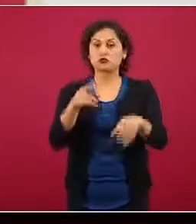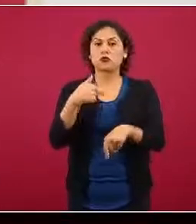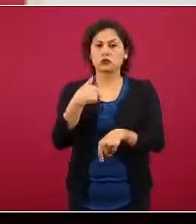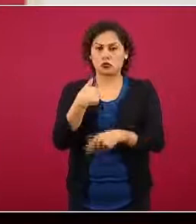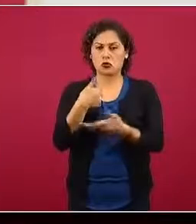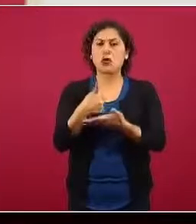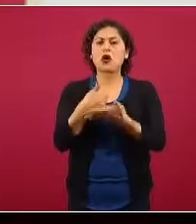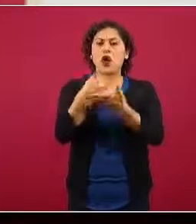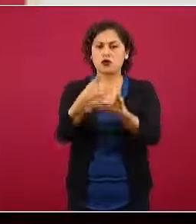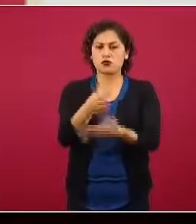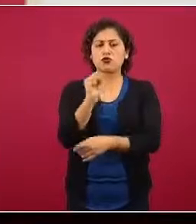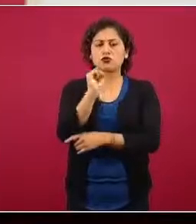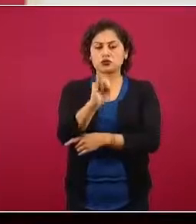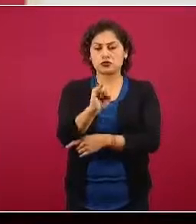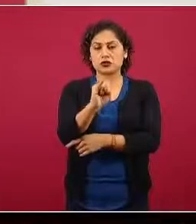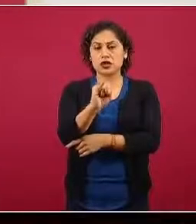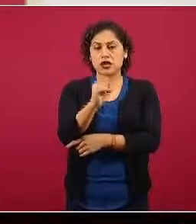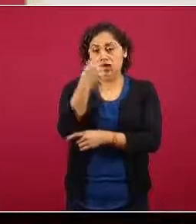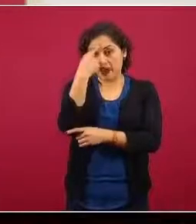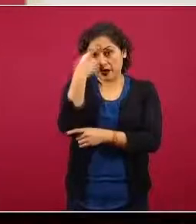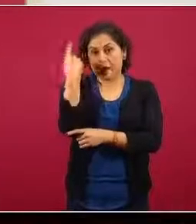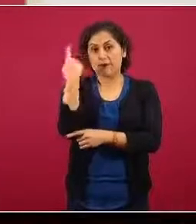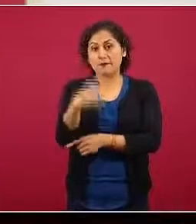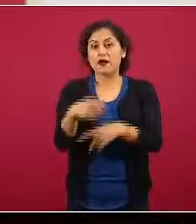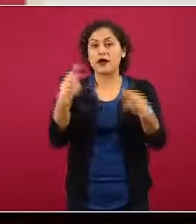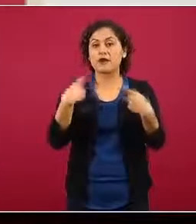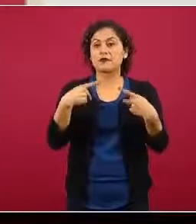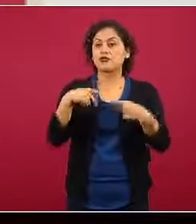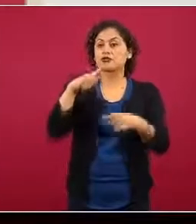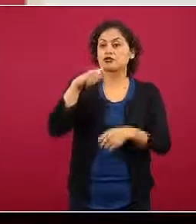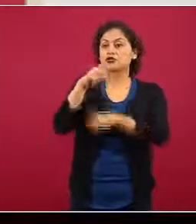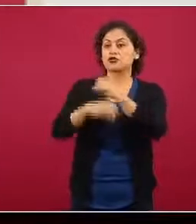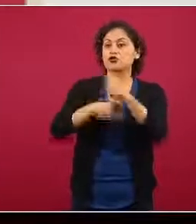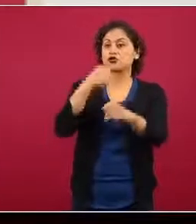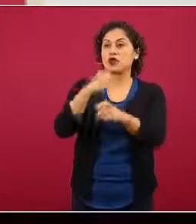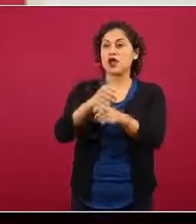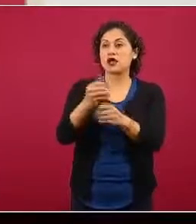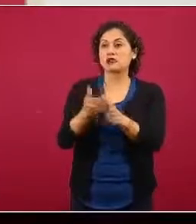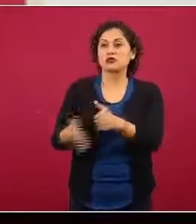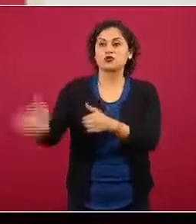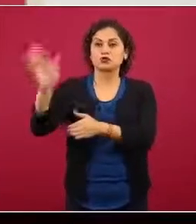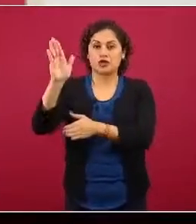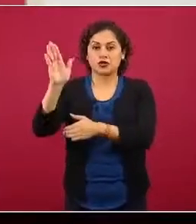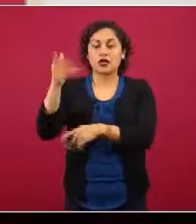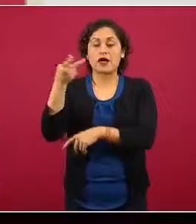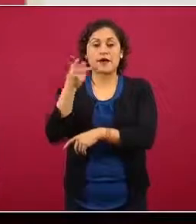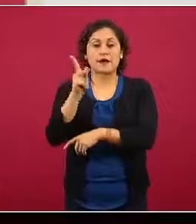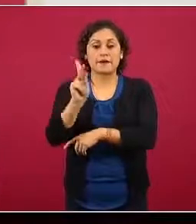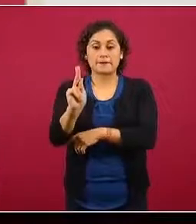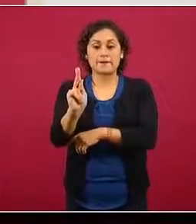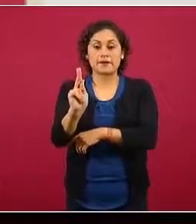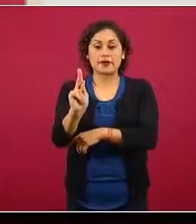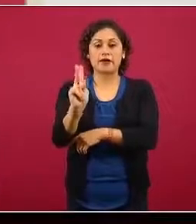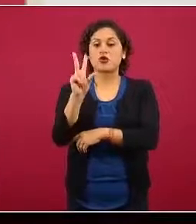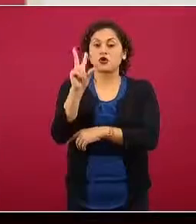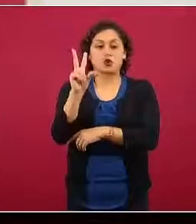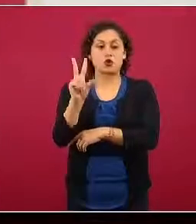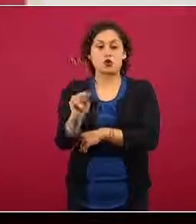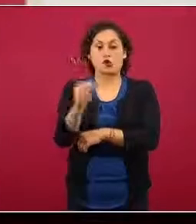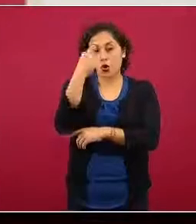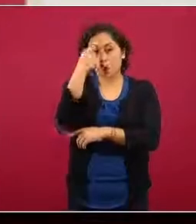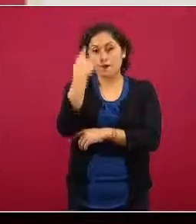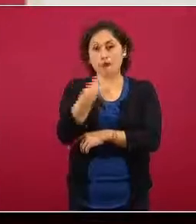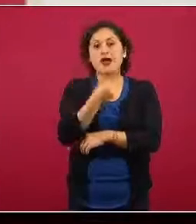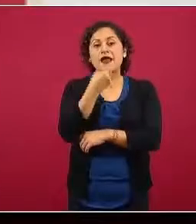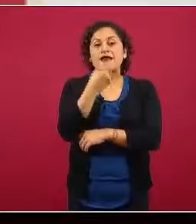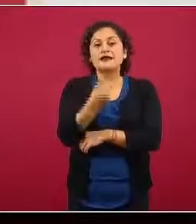en personas de 18 años en adelante, pero no en menores